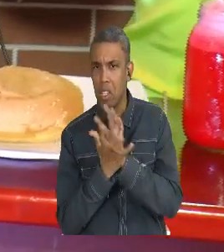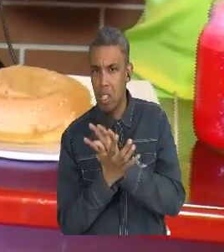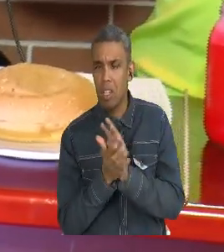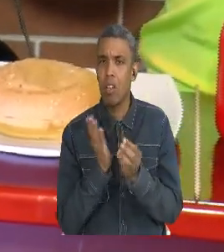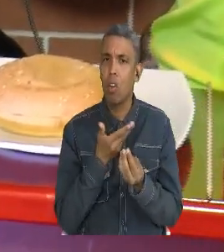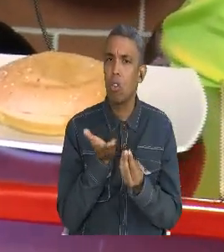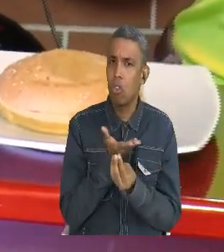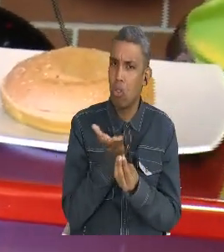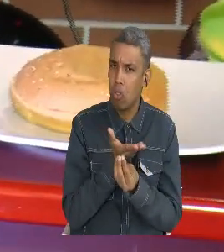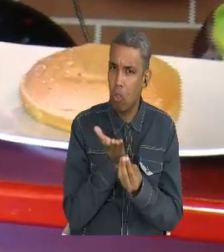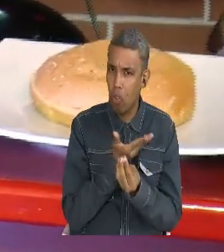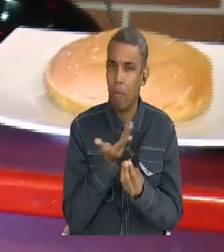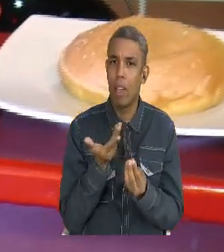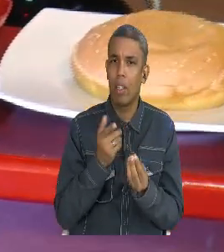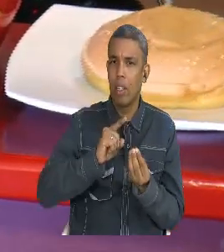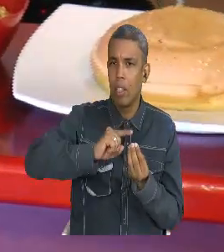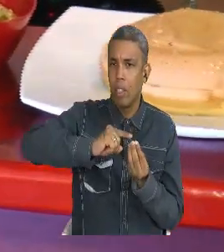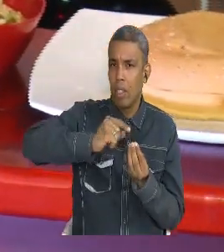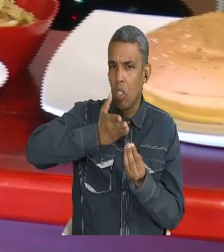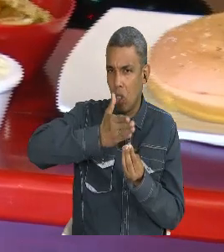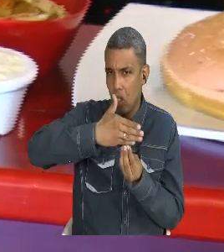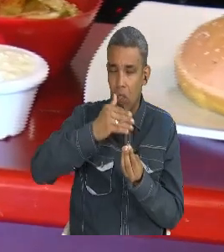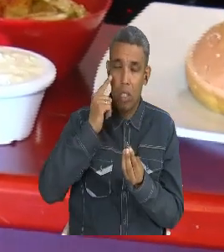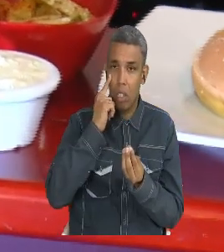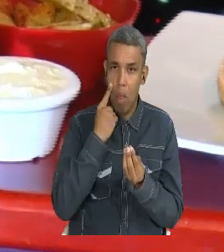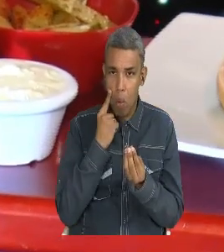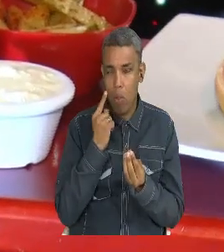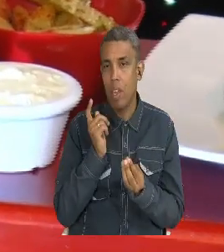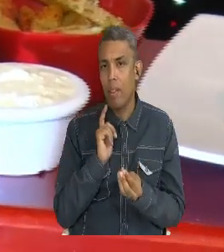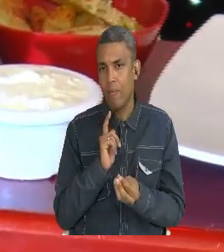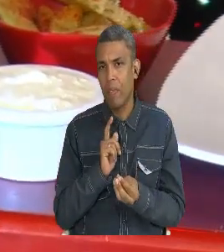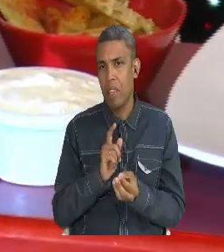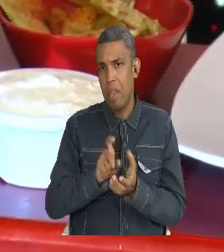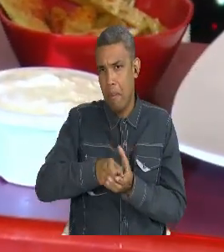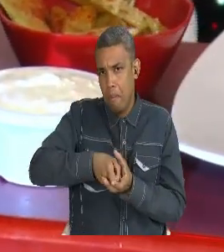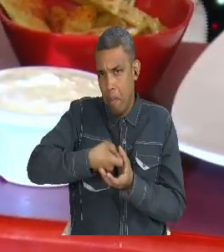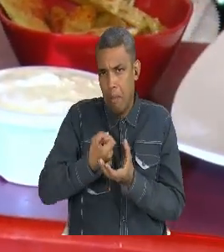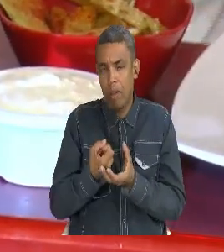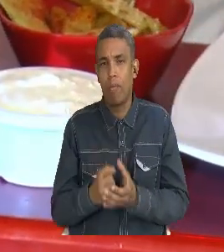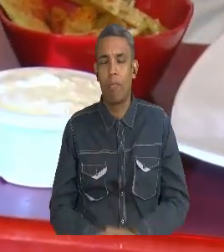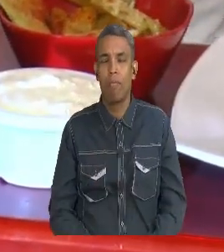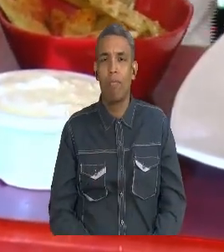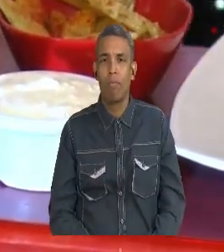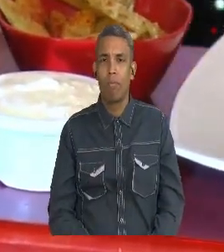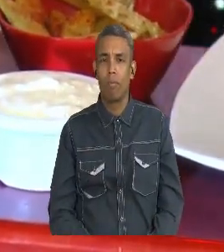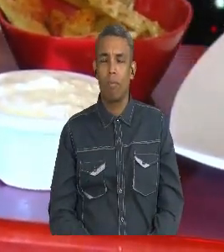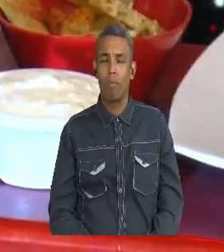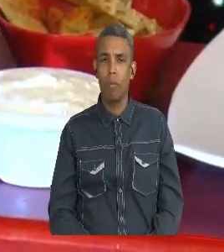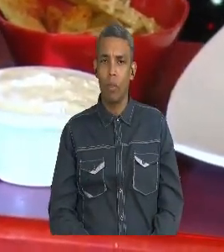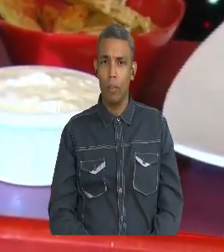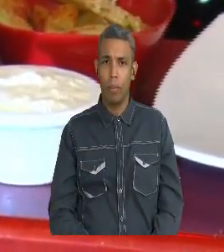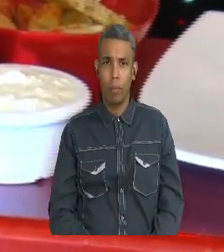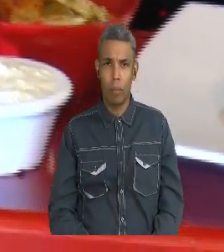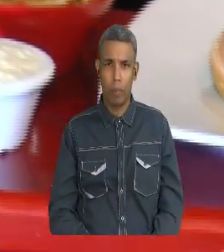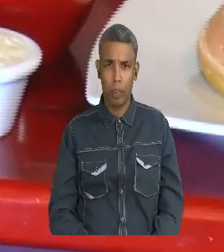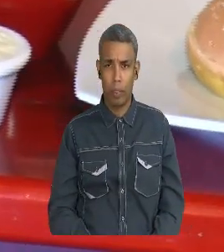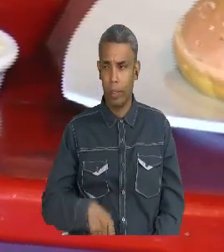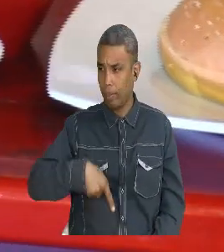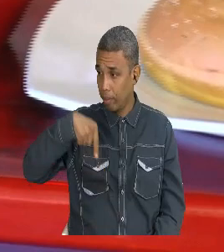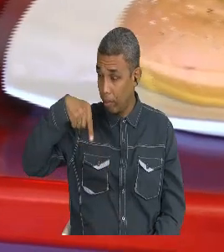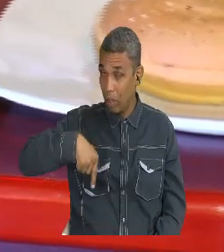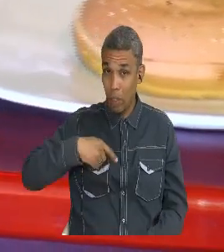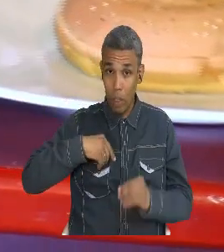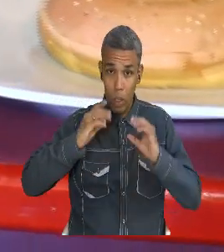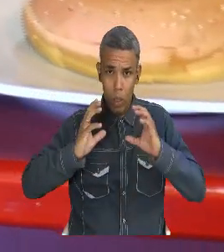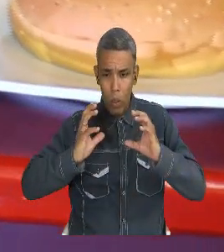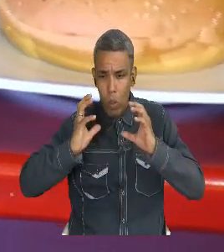cebolla y las papitas. Bueno, Pablo, algo por lo que se caracteriza la cervecería y la comida de la cervecería es precisamente por ese